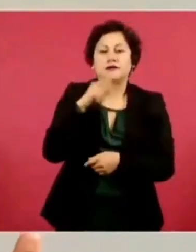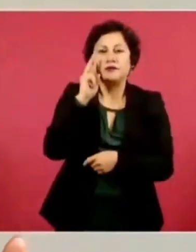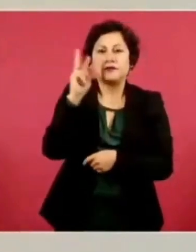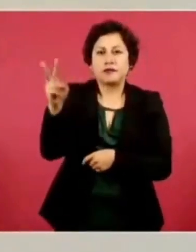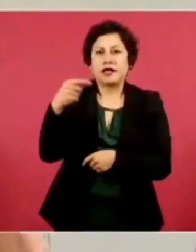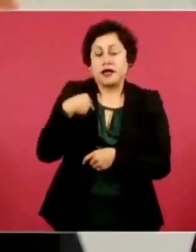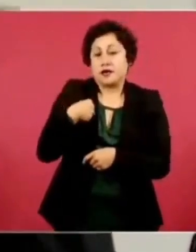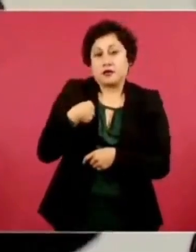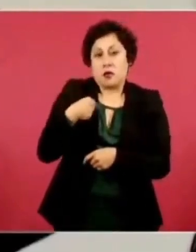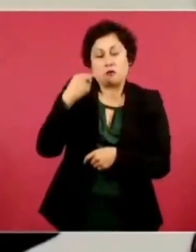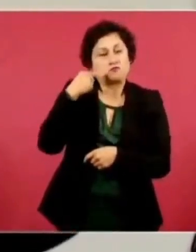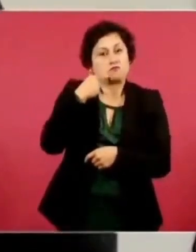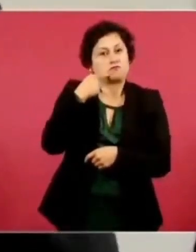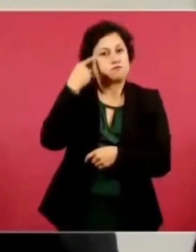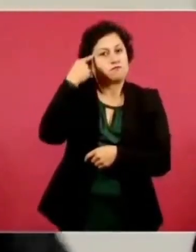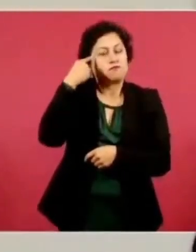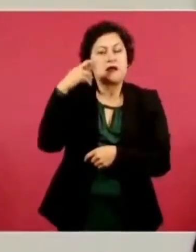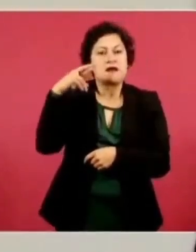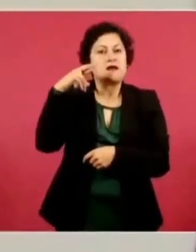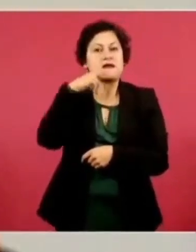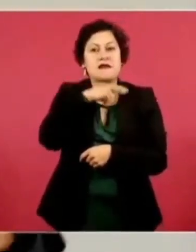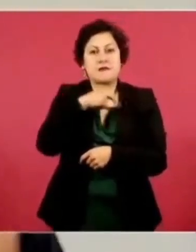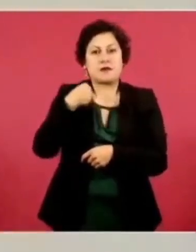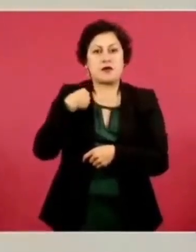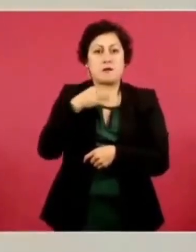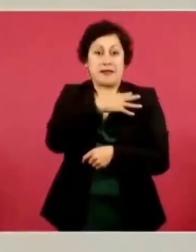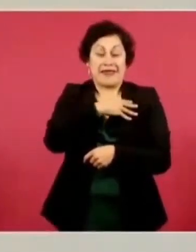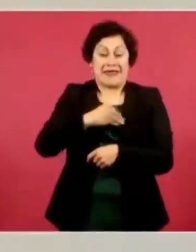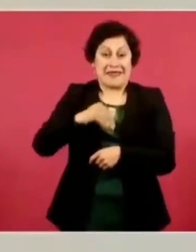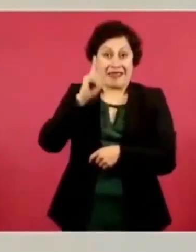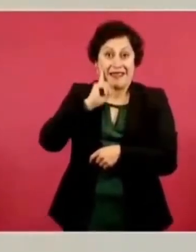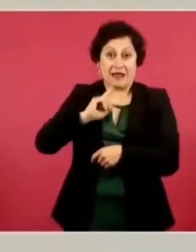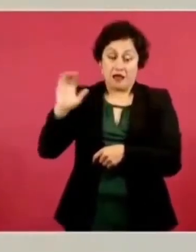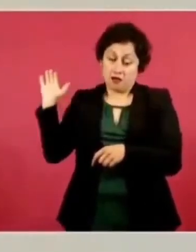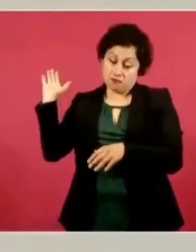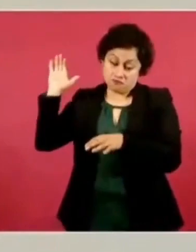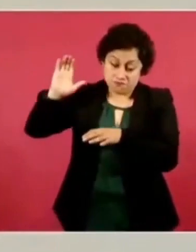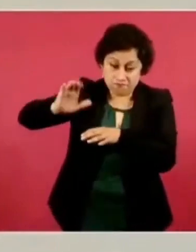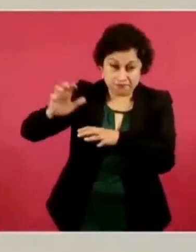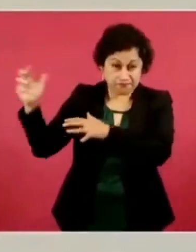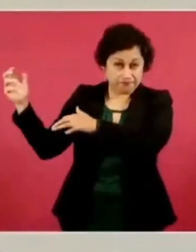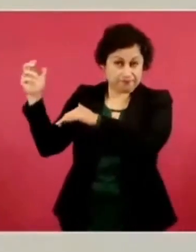hija. La agarré de su cabecita y la aventé, se golpeó contra el tablero.